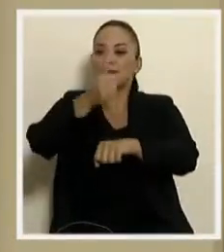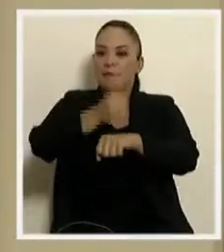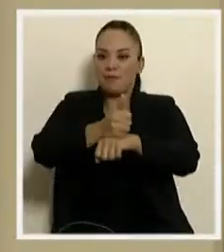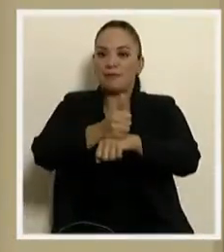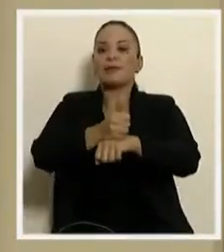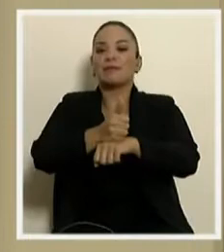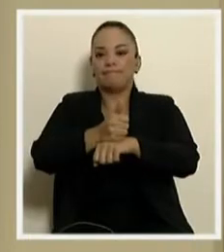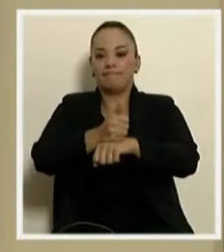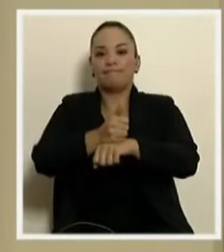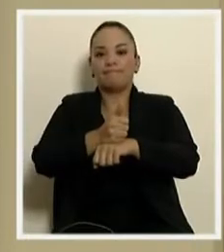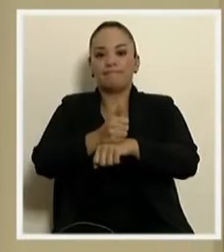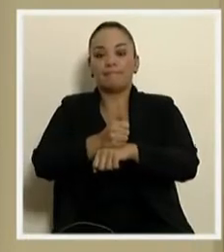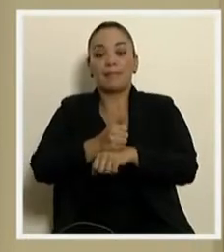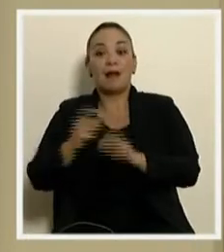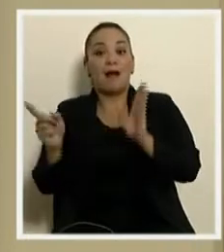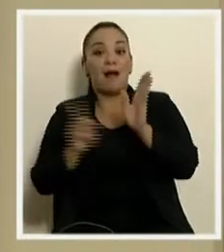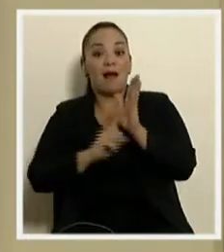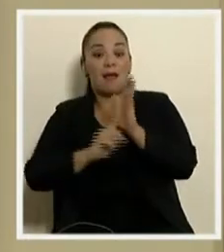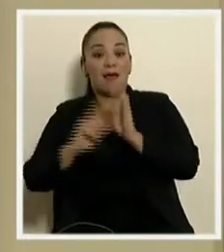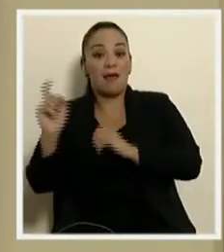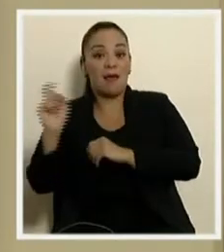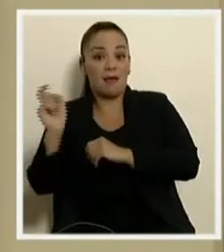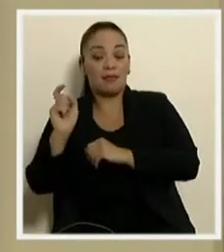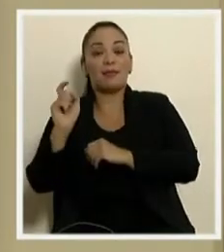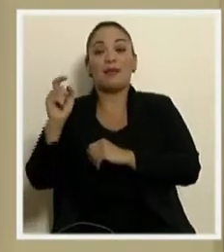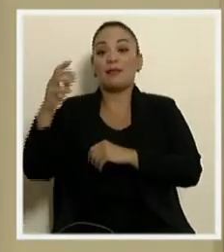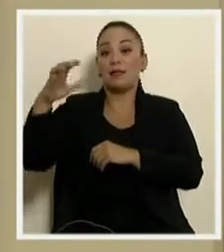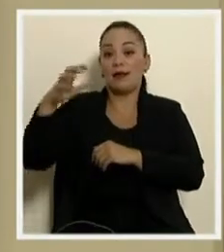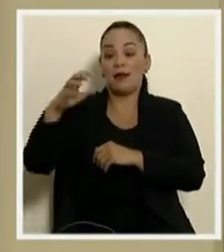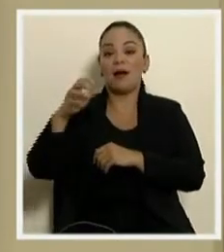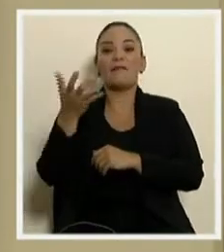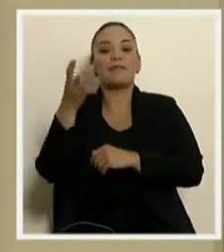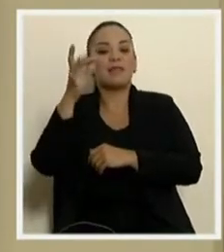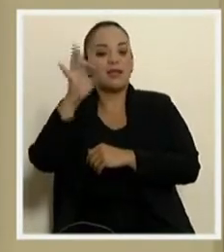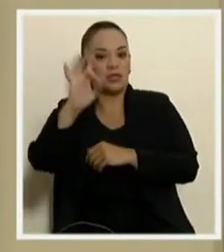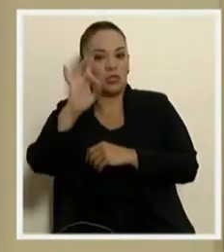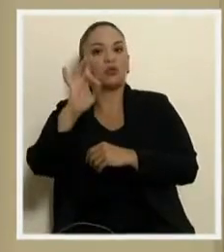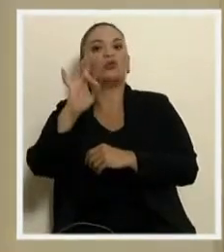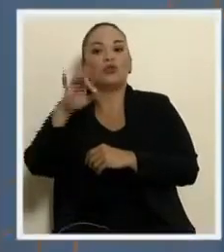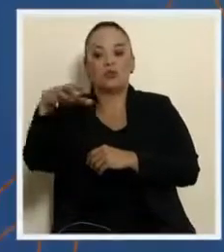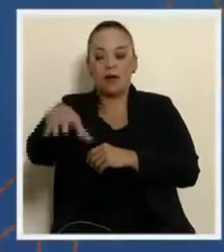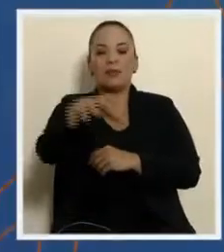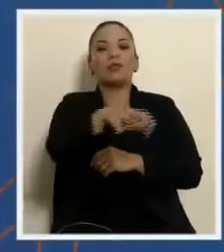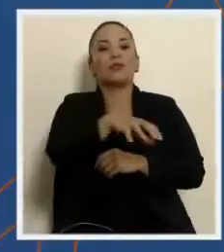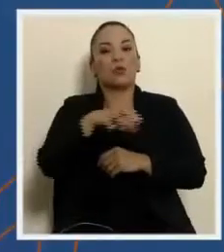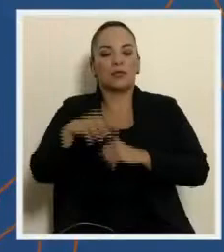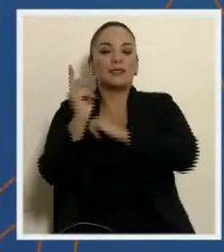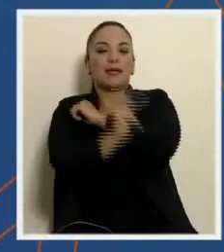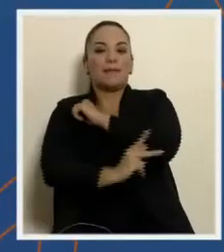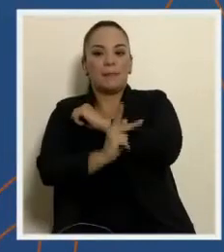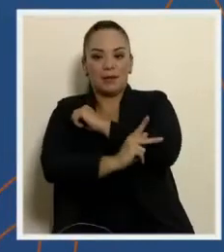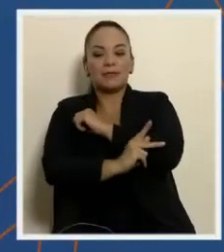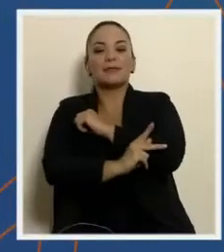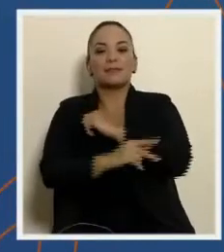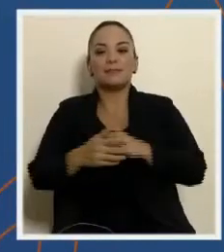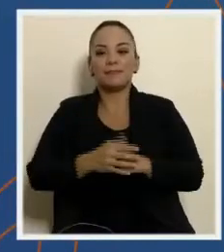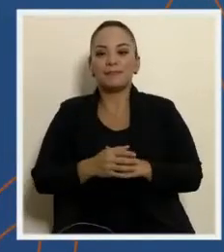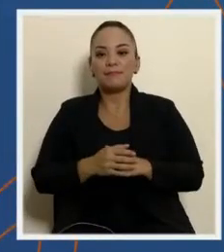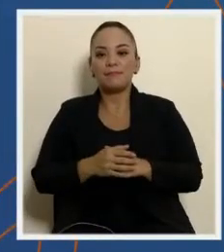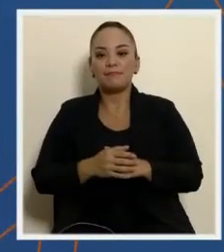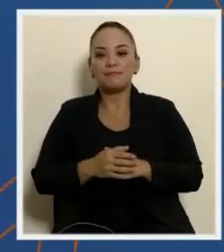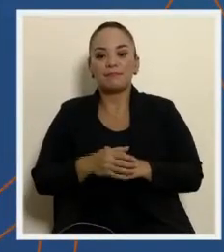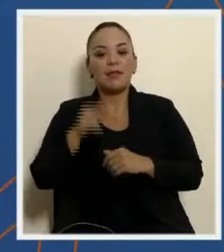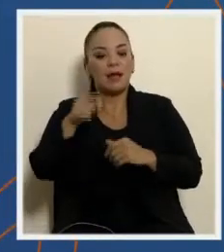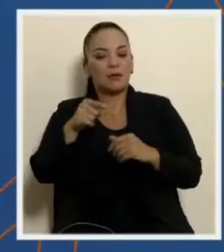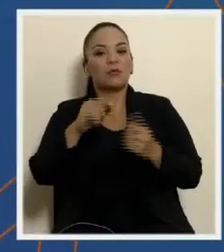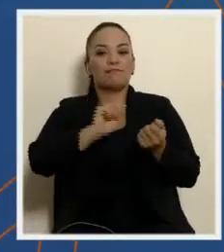alerta naranja a partir del día de mañana en 18 cantones, en 18 nuevos cantones que están